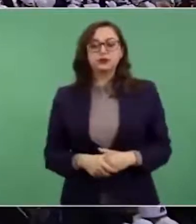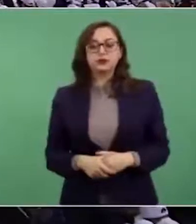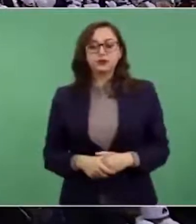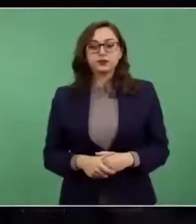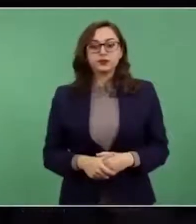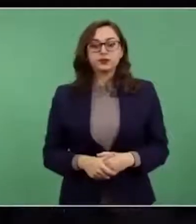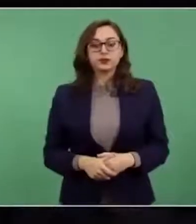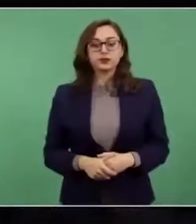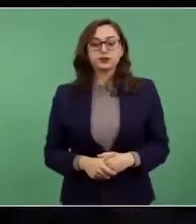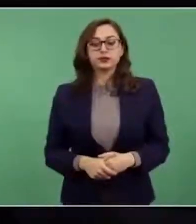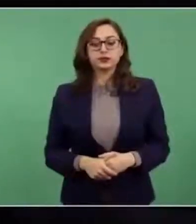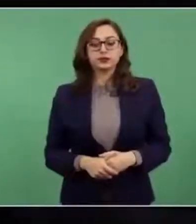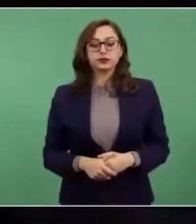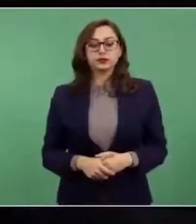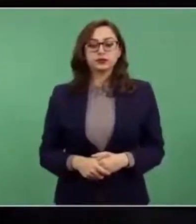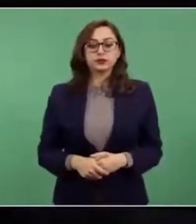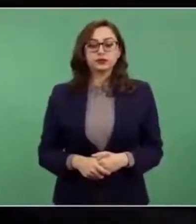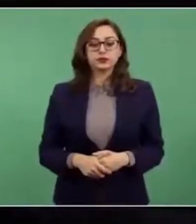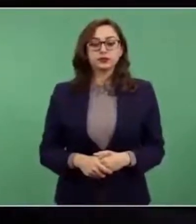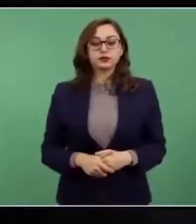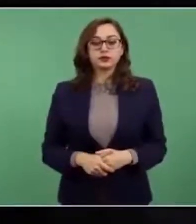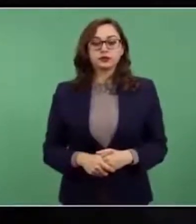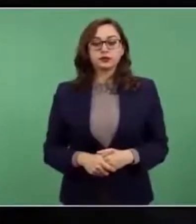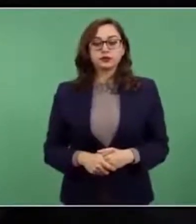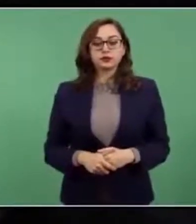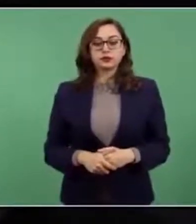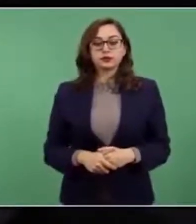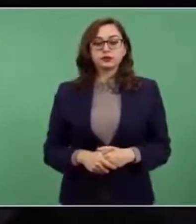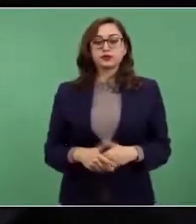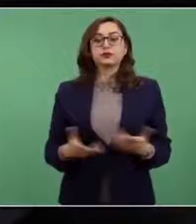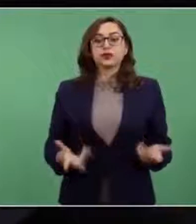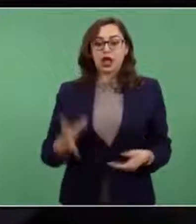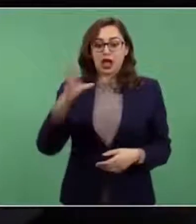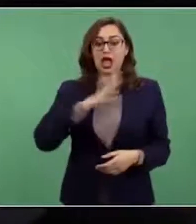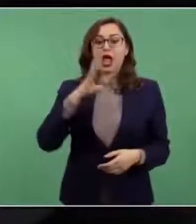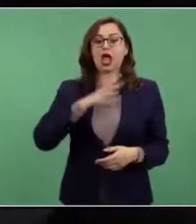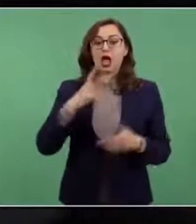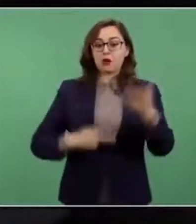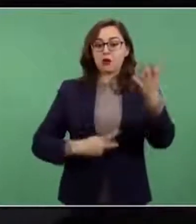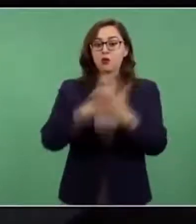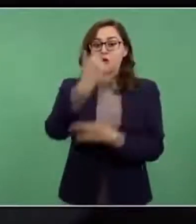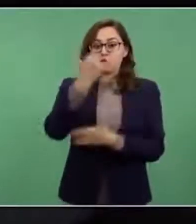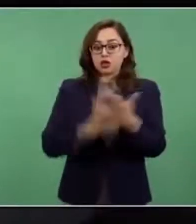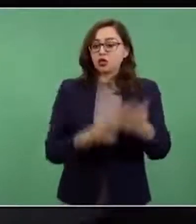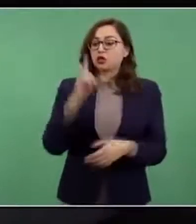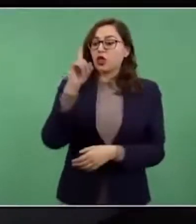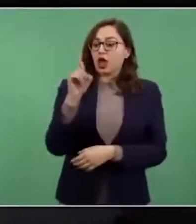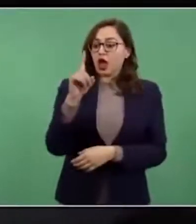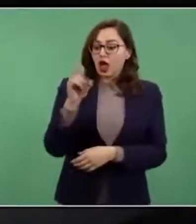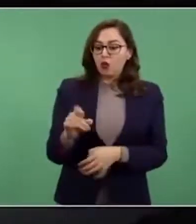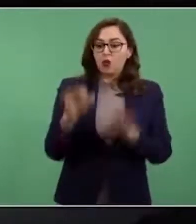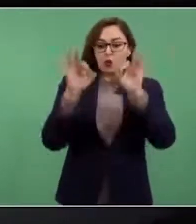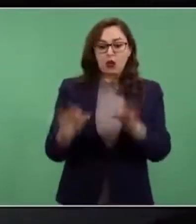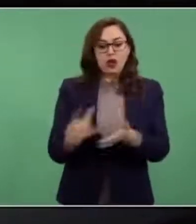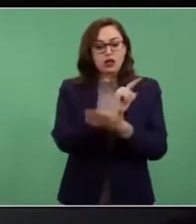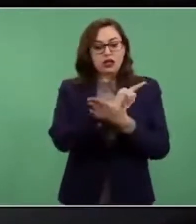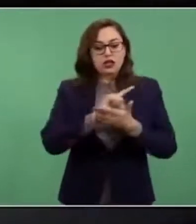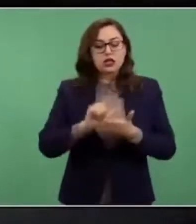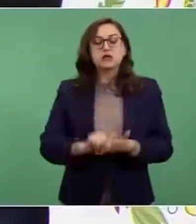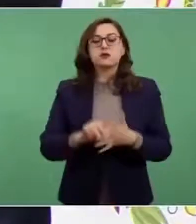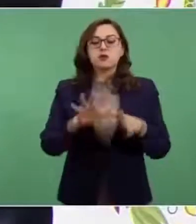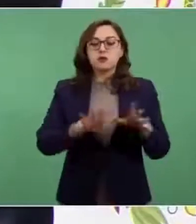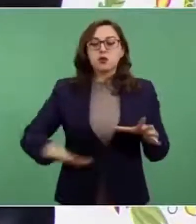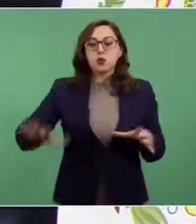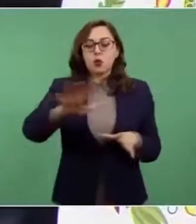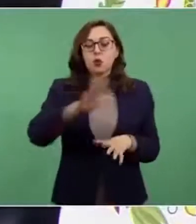Se lleva a cabo el proyecto Agua Saludable para la Laguna de Coahuila y Durango.